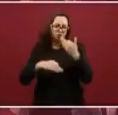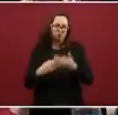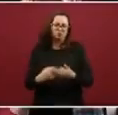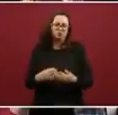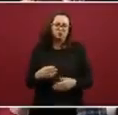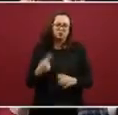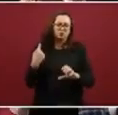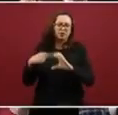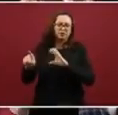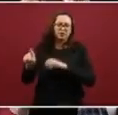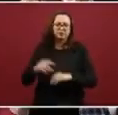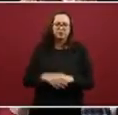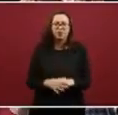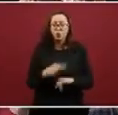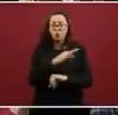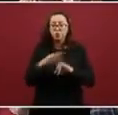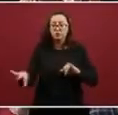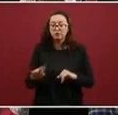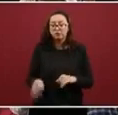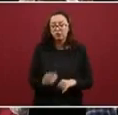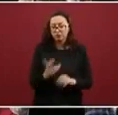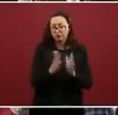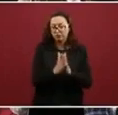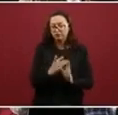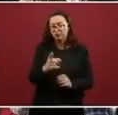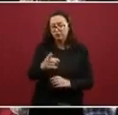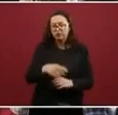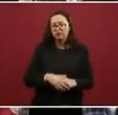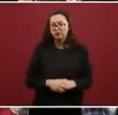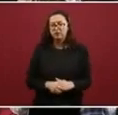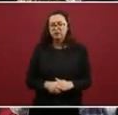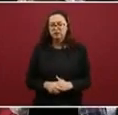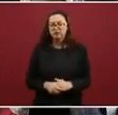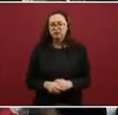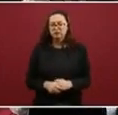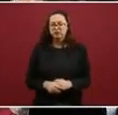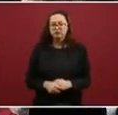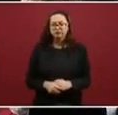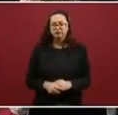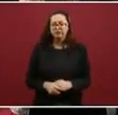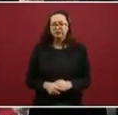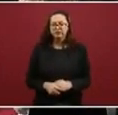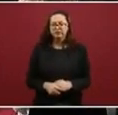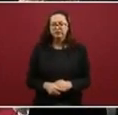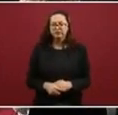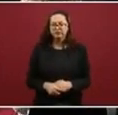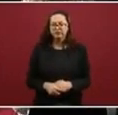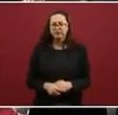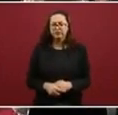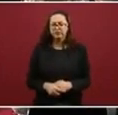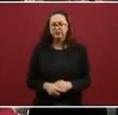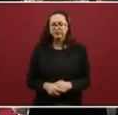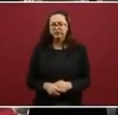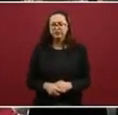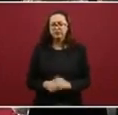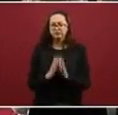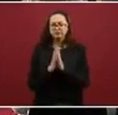Gracias. Última pregunta, si les parece. A ver, por favor.